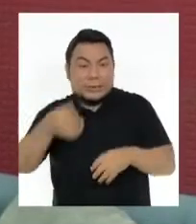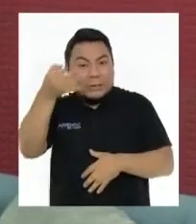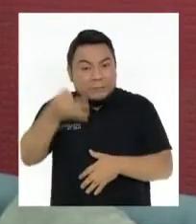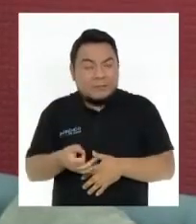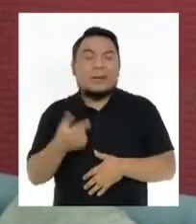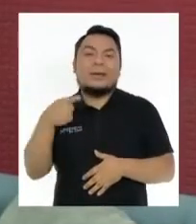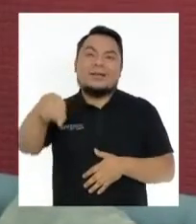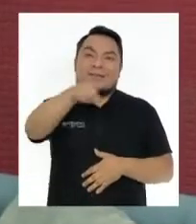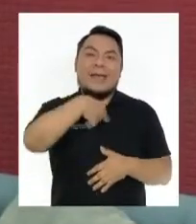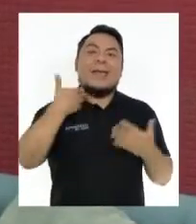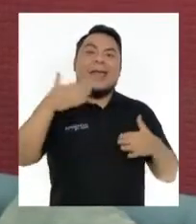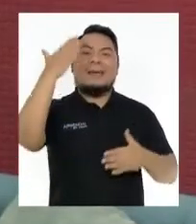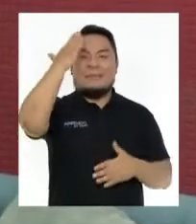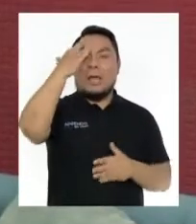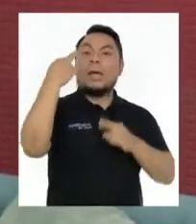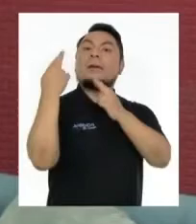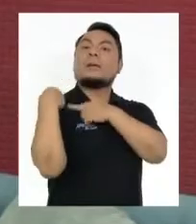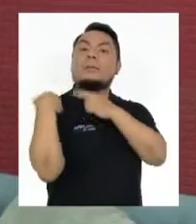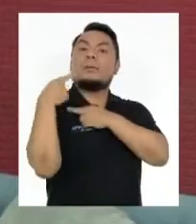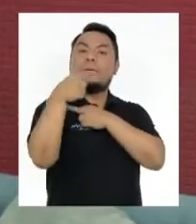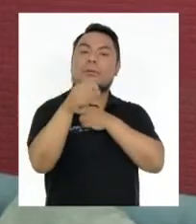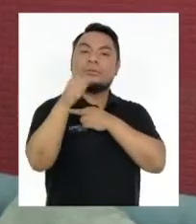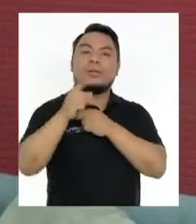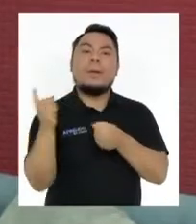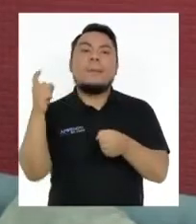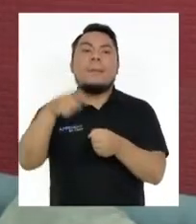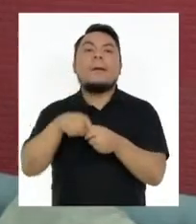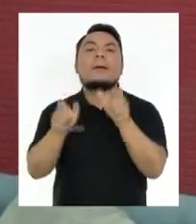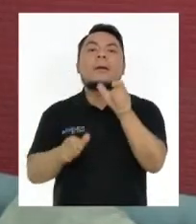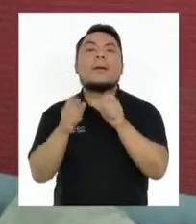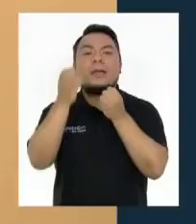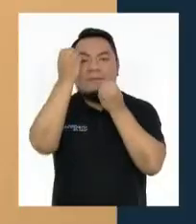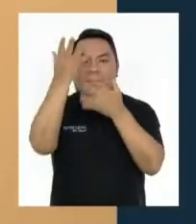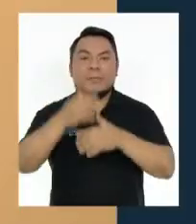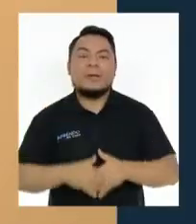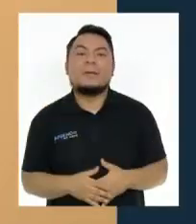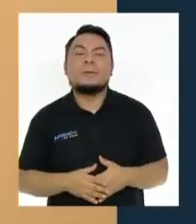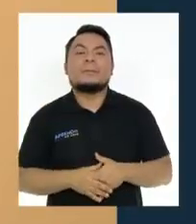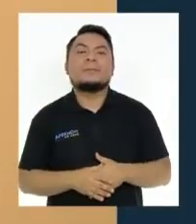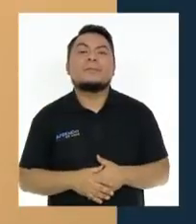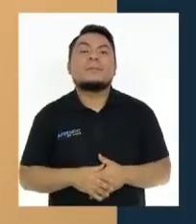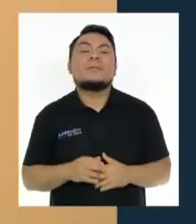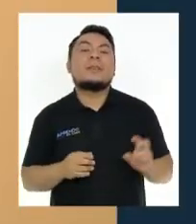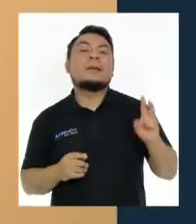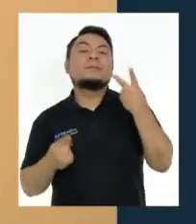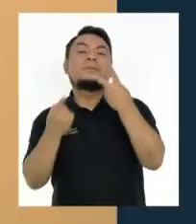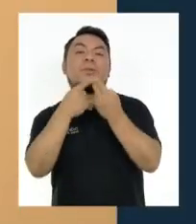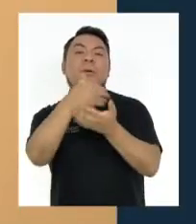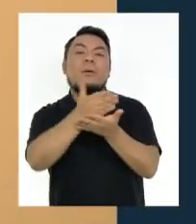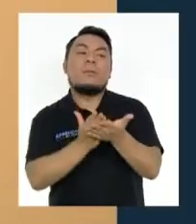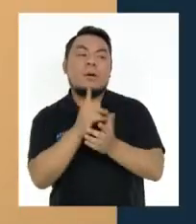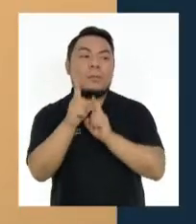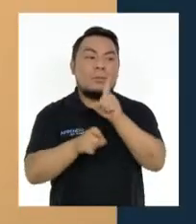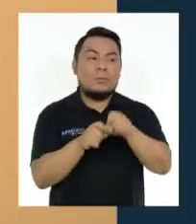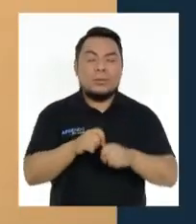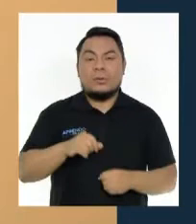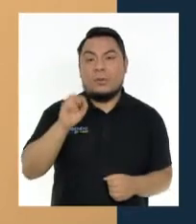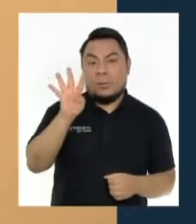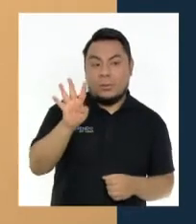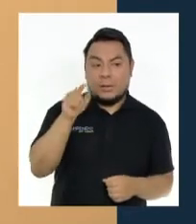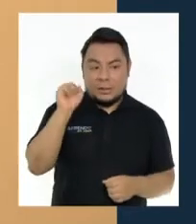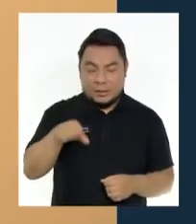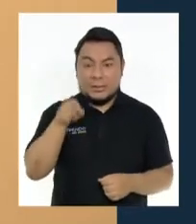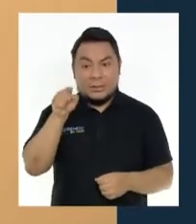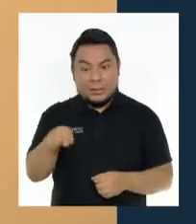estamos siendo responsables y teniendo una participación ciudadana informada. La segunda parte de la pregunta 4, al ser